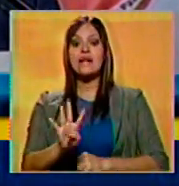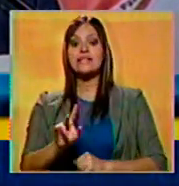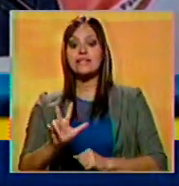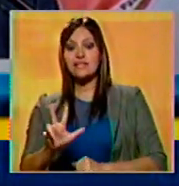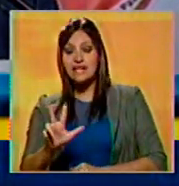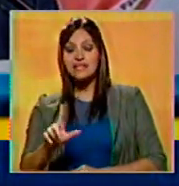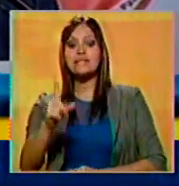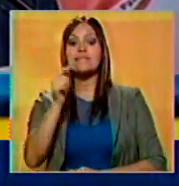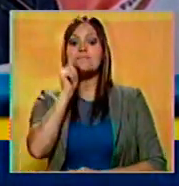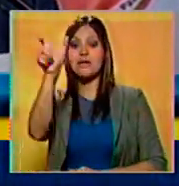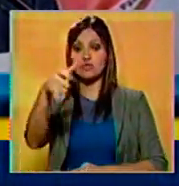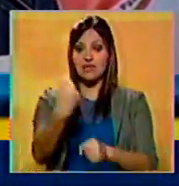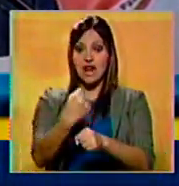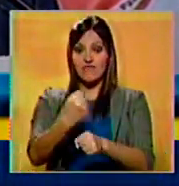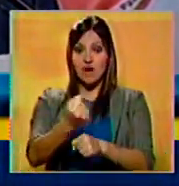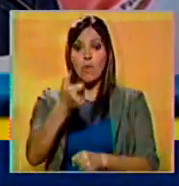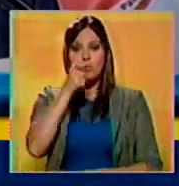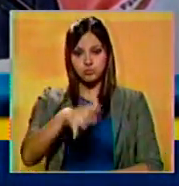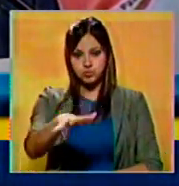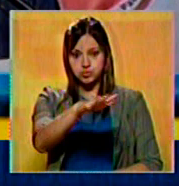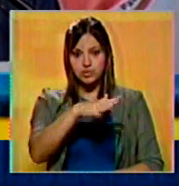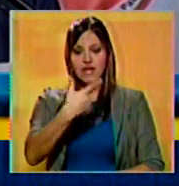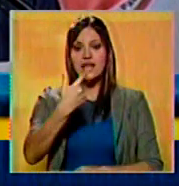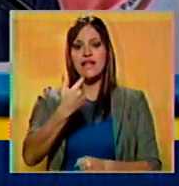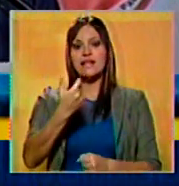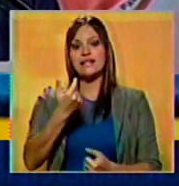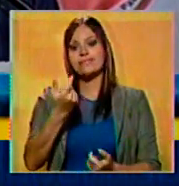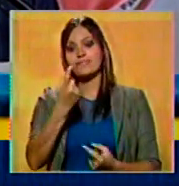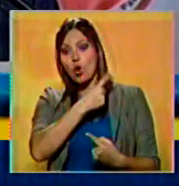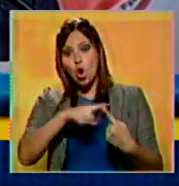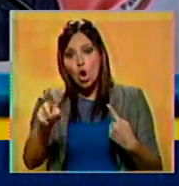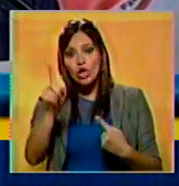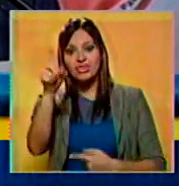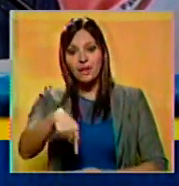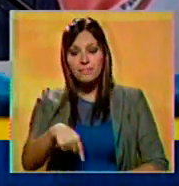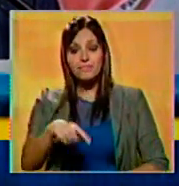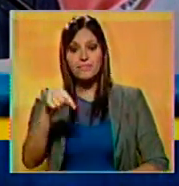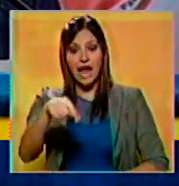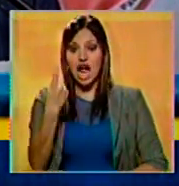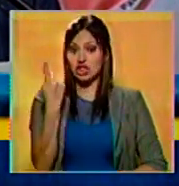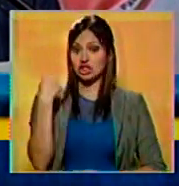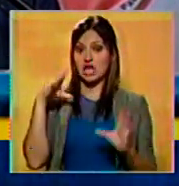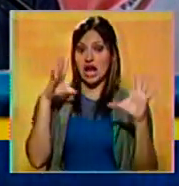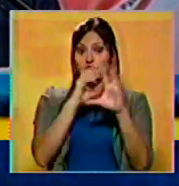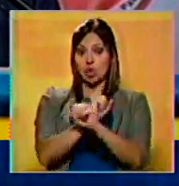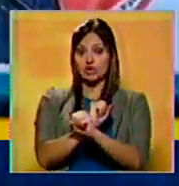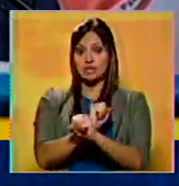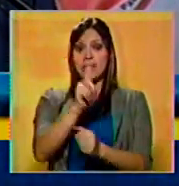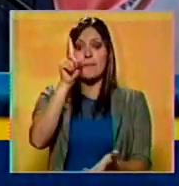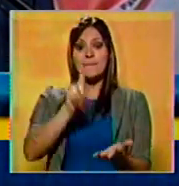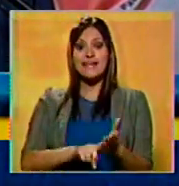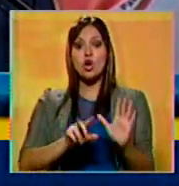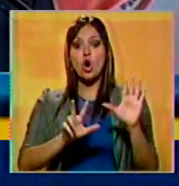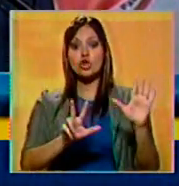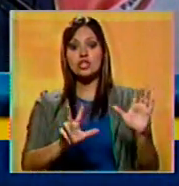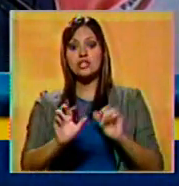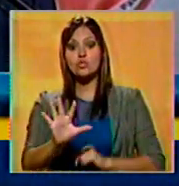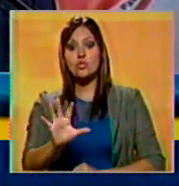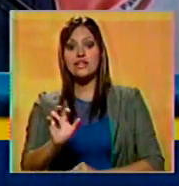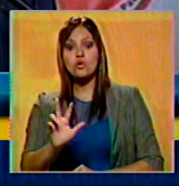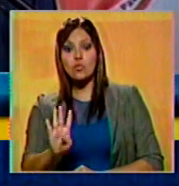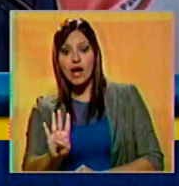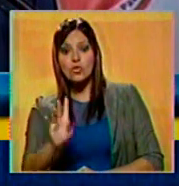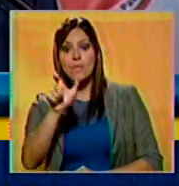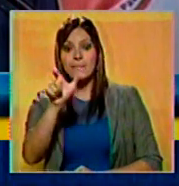143 son funcionarios públicos. Y hasta la noche de ayer iban